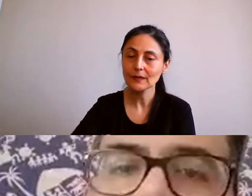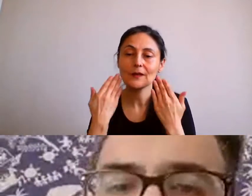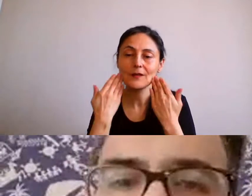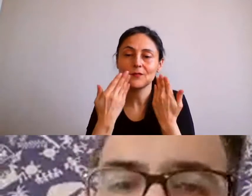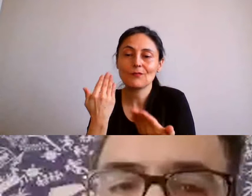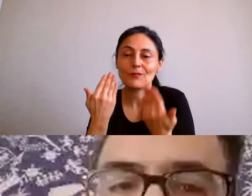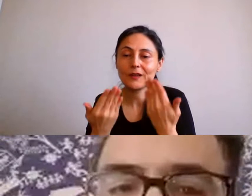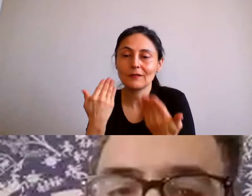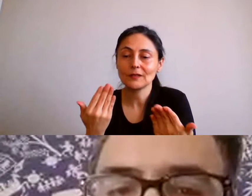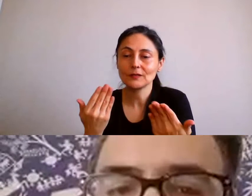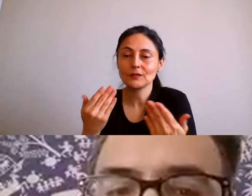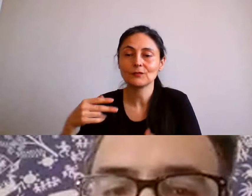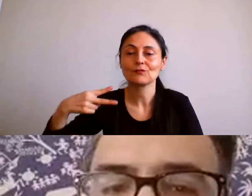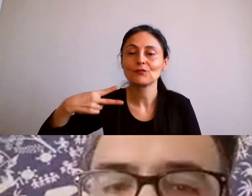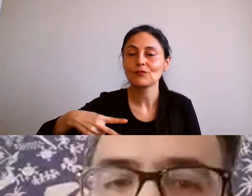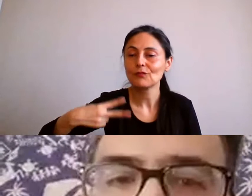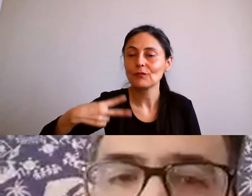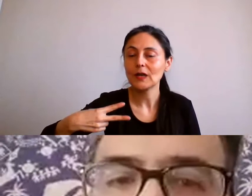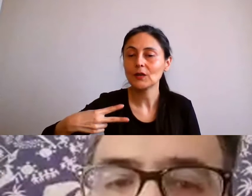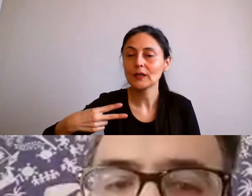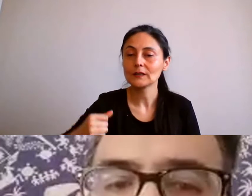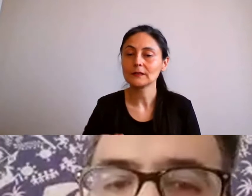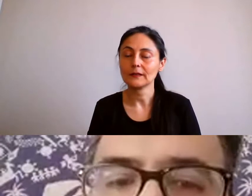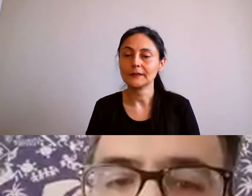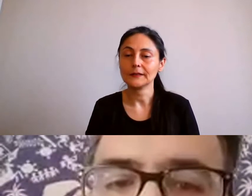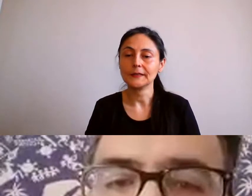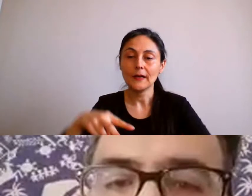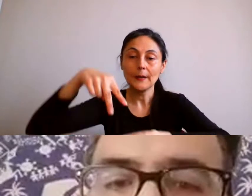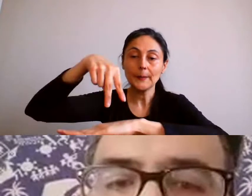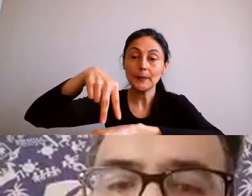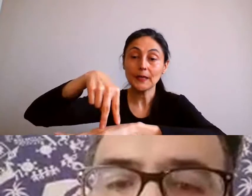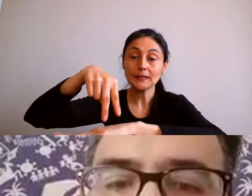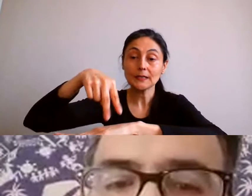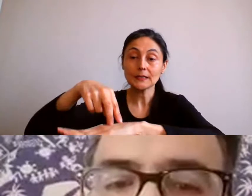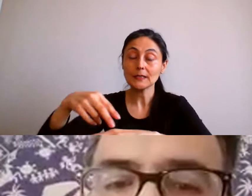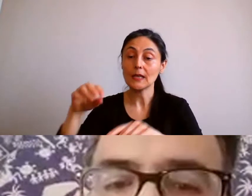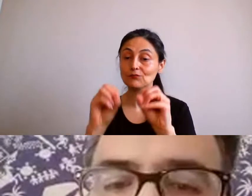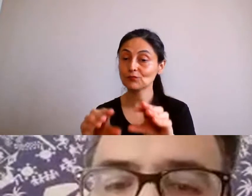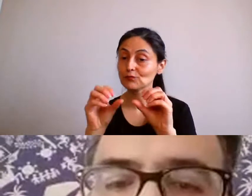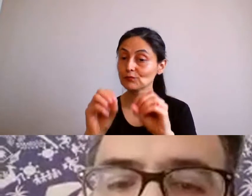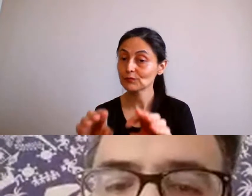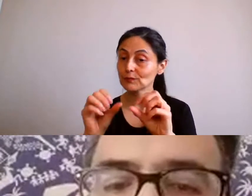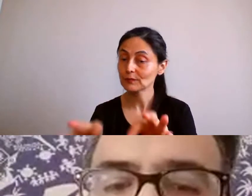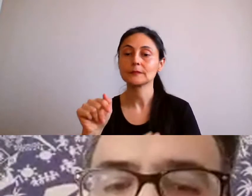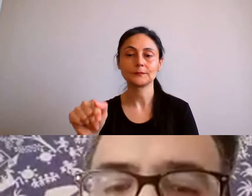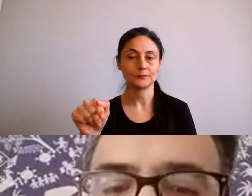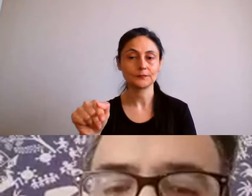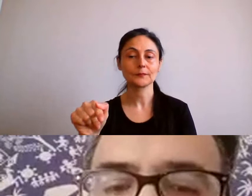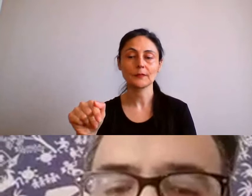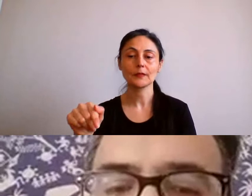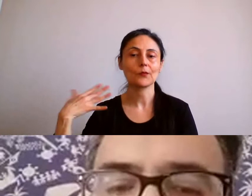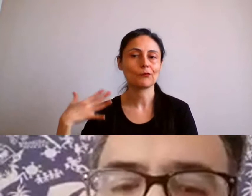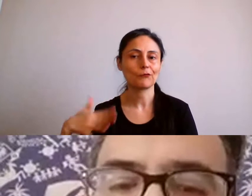las instancias de formación presencial. Hoy día estamos con estudiantes que salen de la universidad a hacer cosas presenciales, Y yo creo que nunca había visto estudiantes o nunca